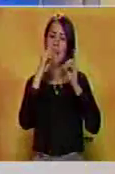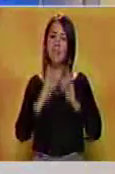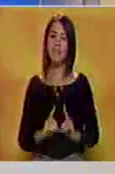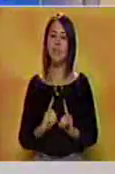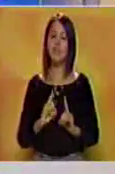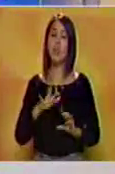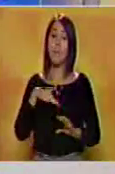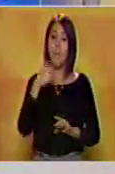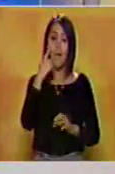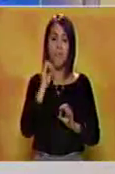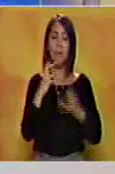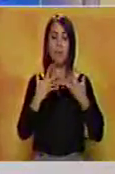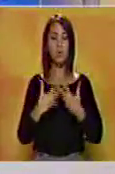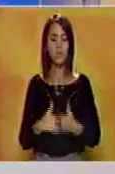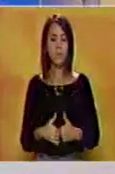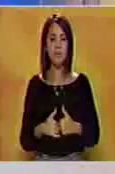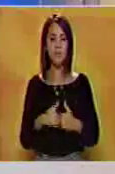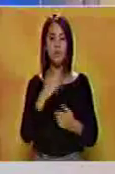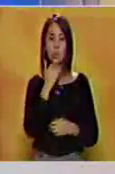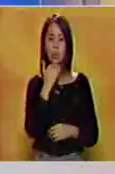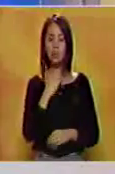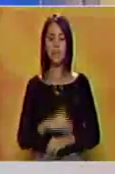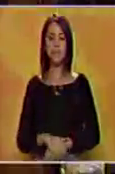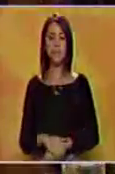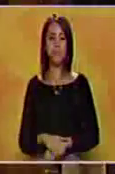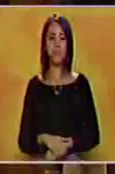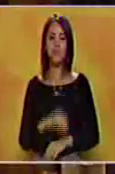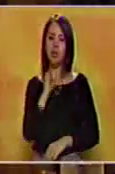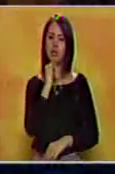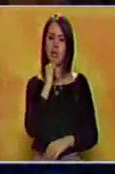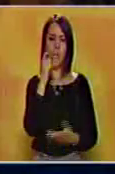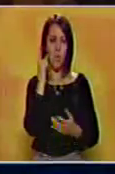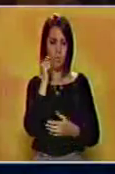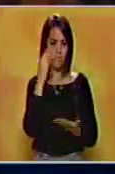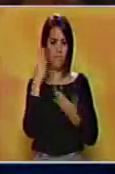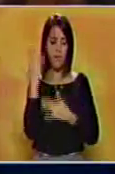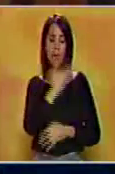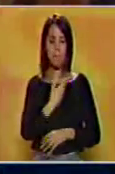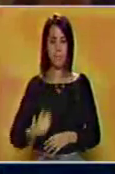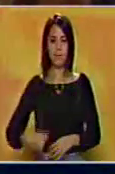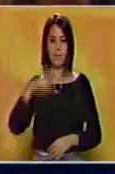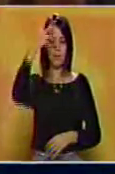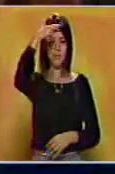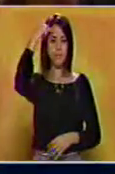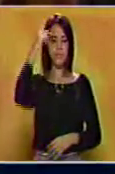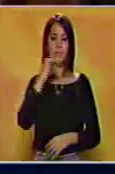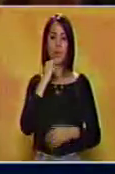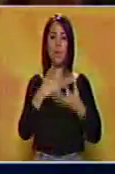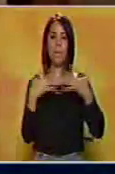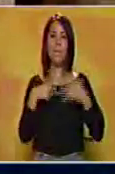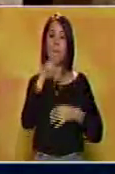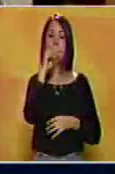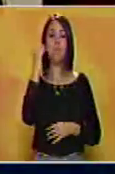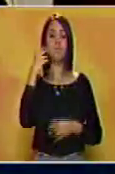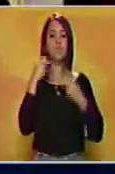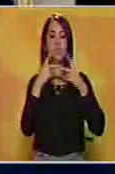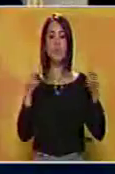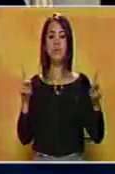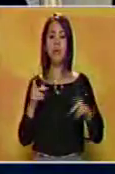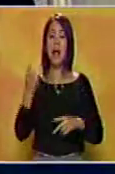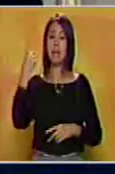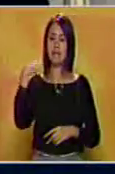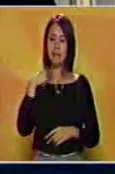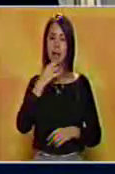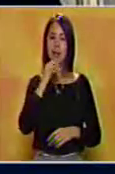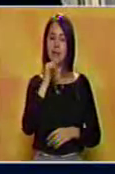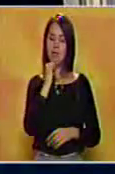tomada por su administración dentro de poco así lo expresó el mandatario estadounidense en un mensaje de su cuenta de twitter luego de que ayer